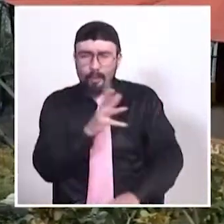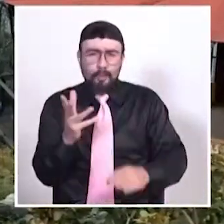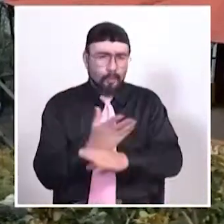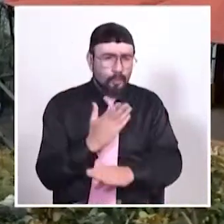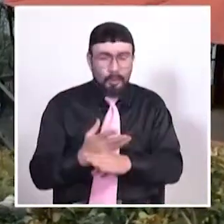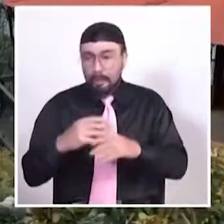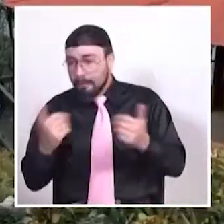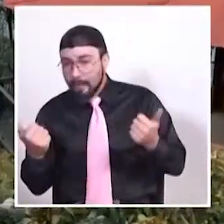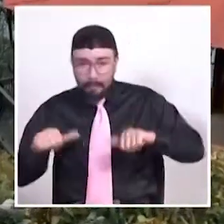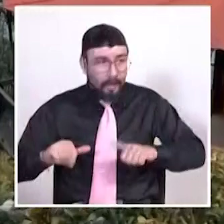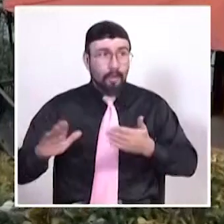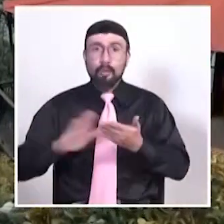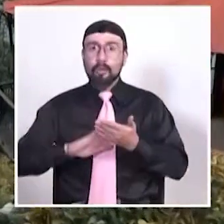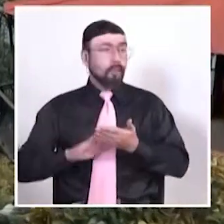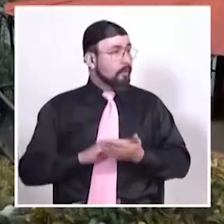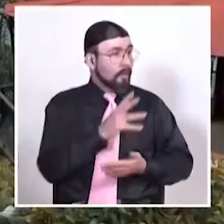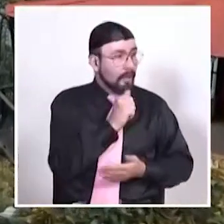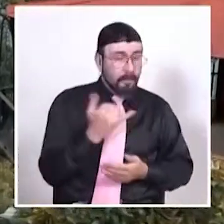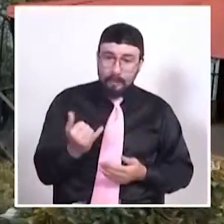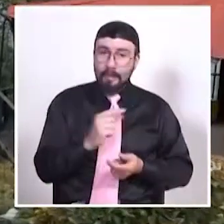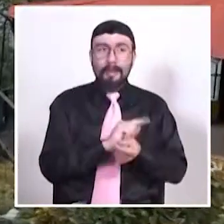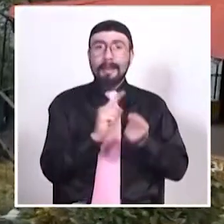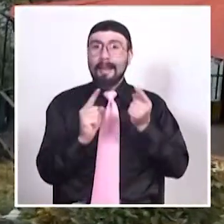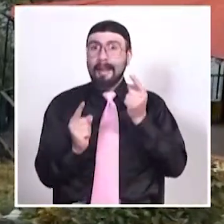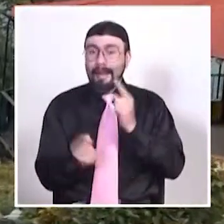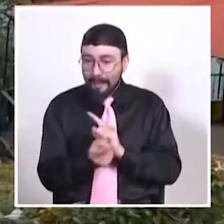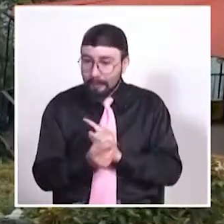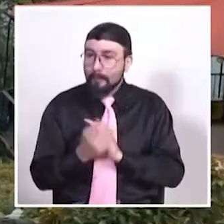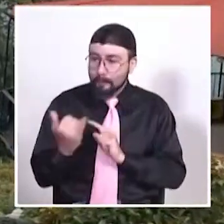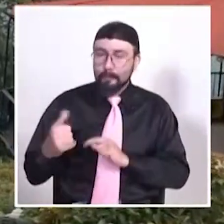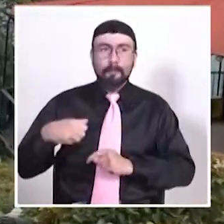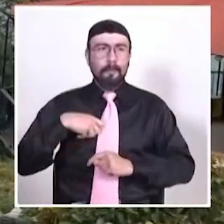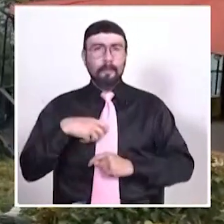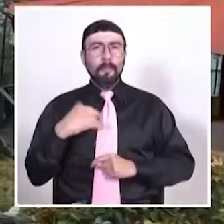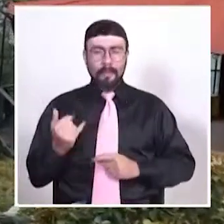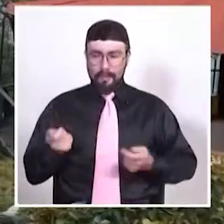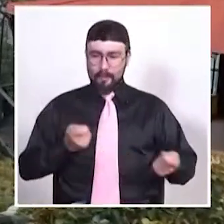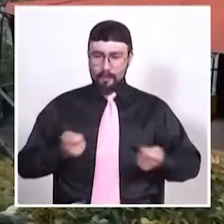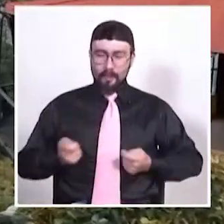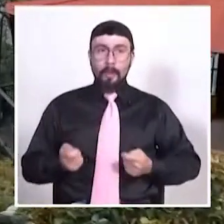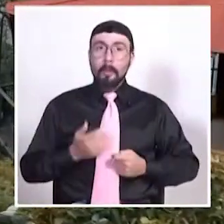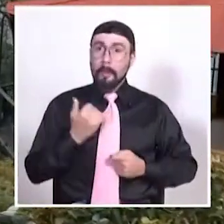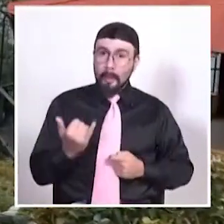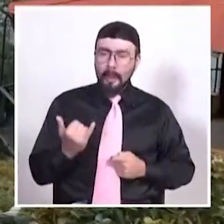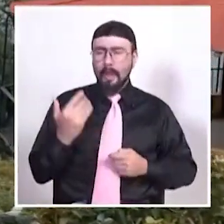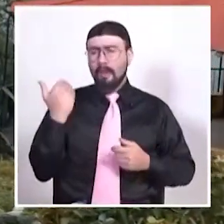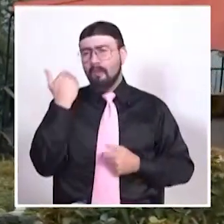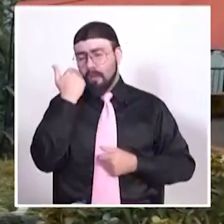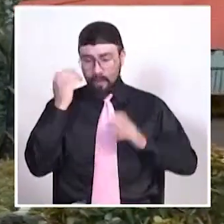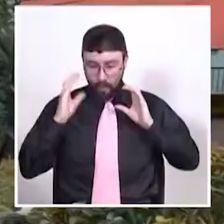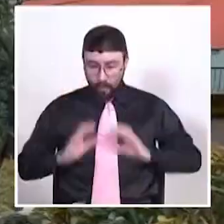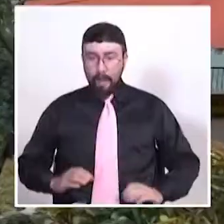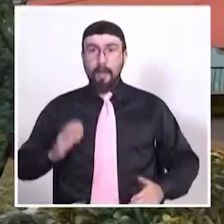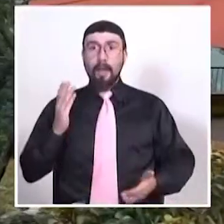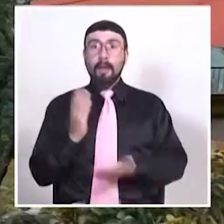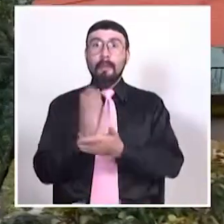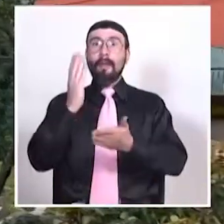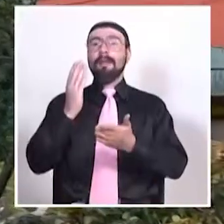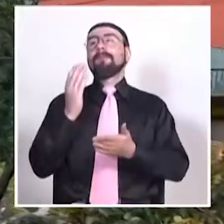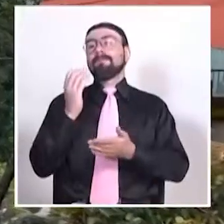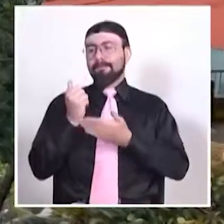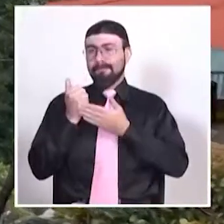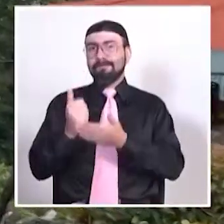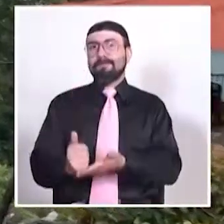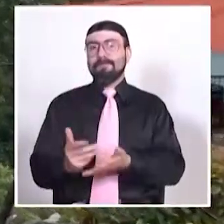resueltos que hicieron que modificaran su metabolismo, su fisiología y terminaran en una enfermedad en el cuerpo físico. Y